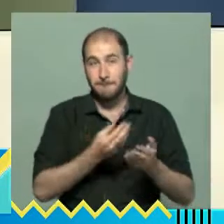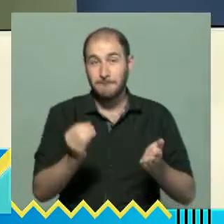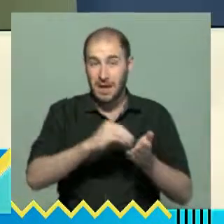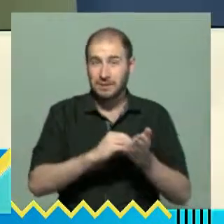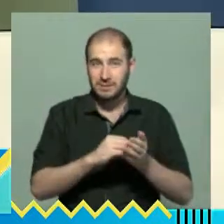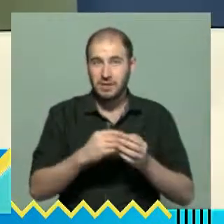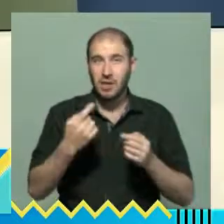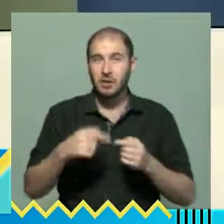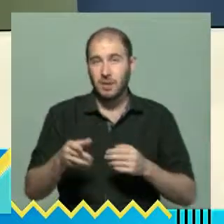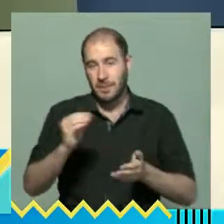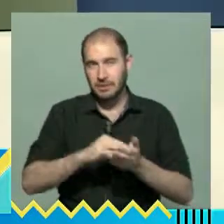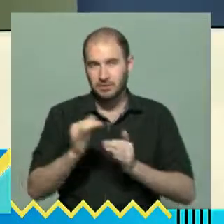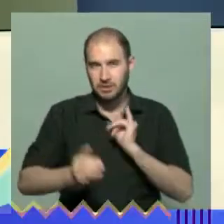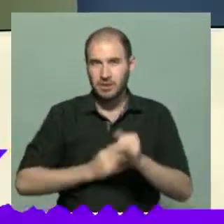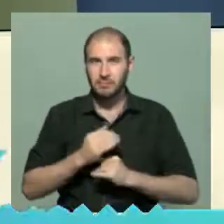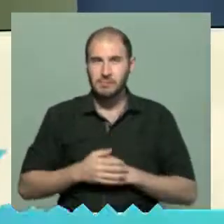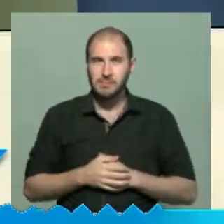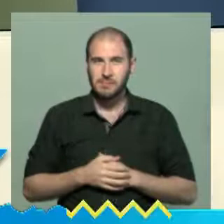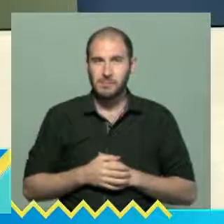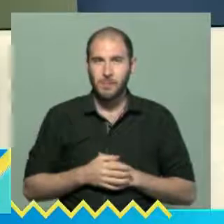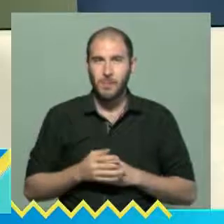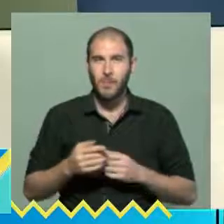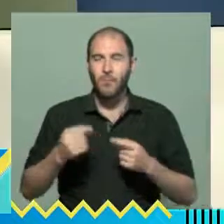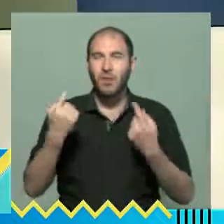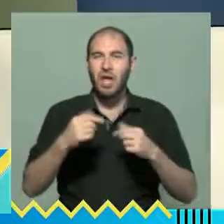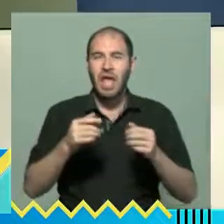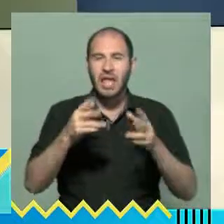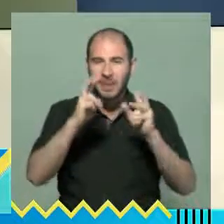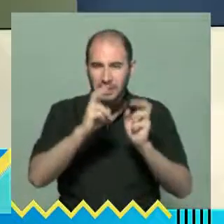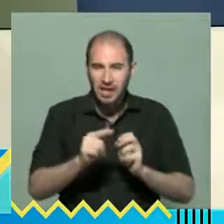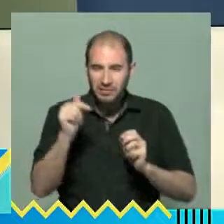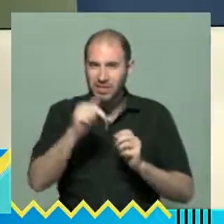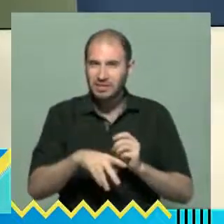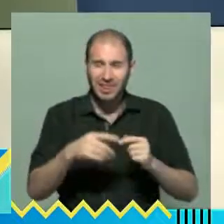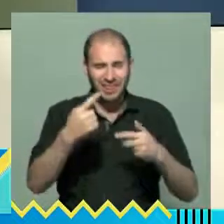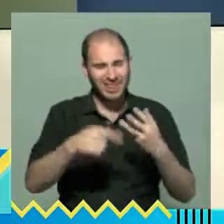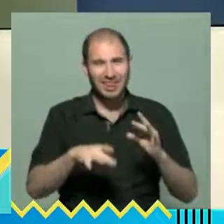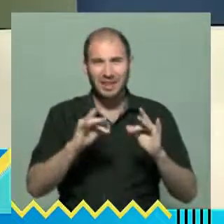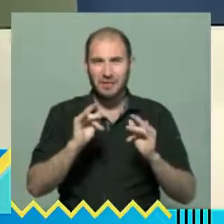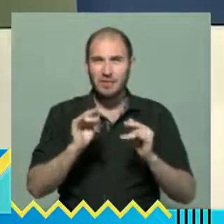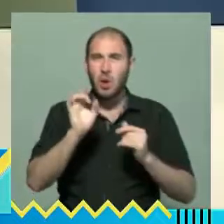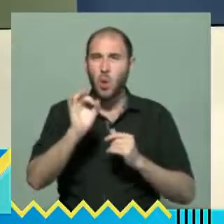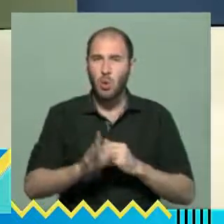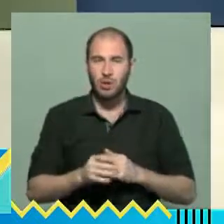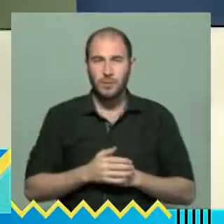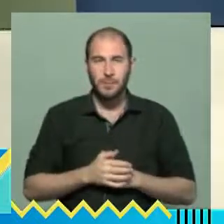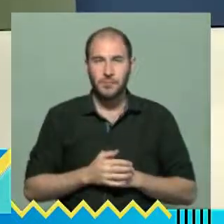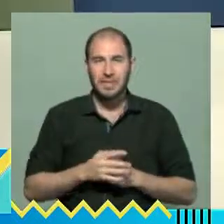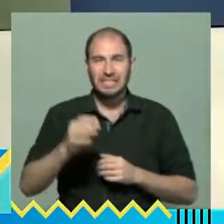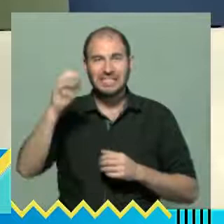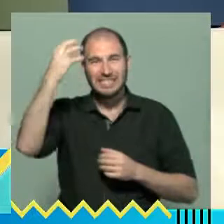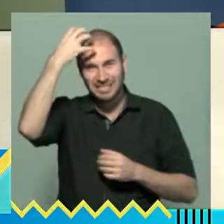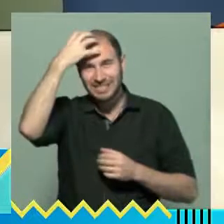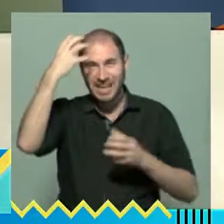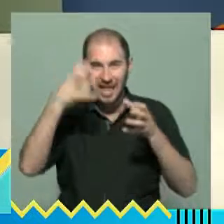y complementando esto, el objeto de estudio es tan complejo, abordar no solamente el cerebro en